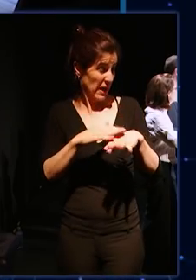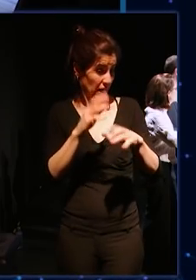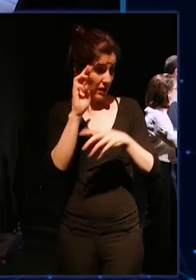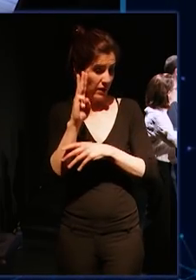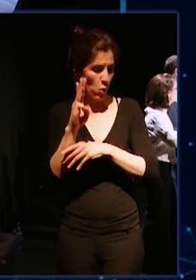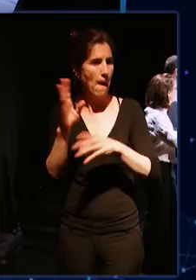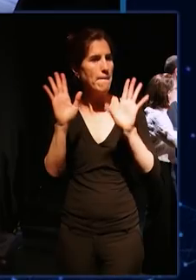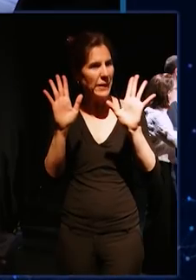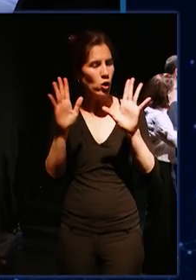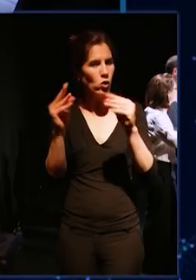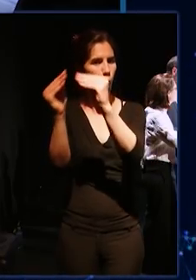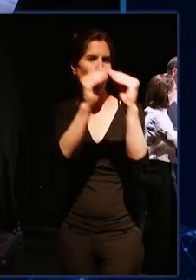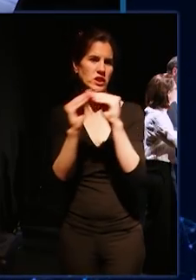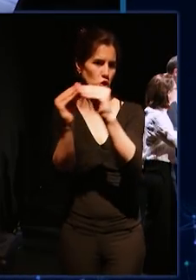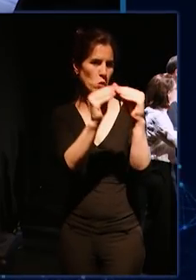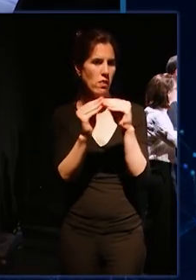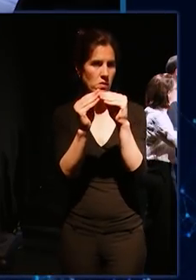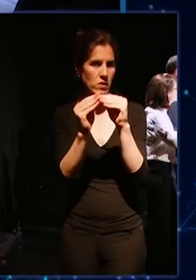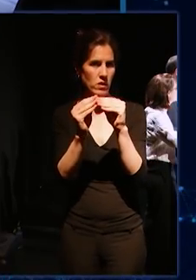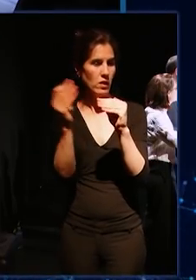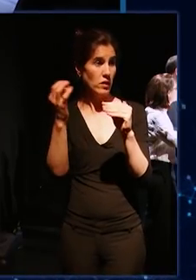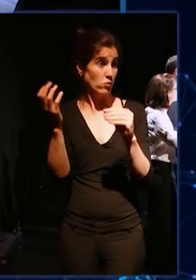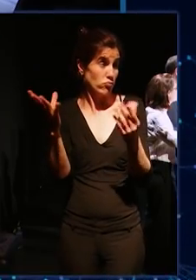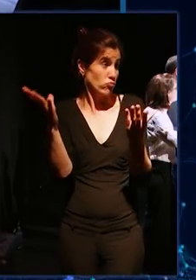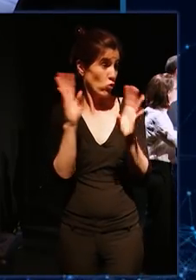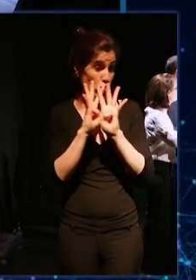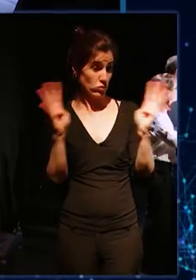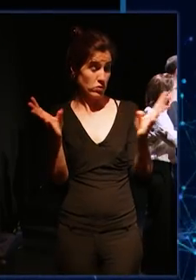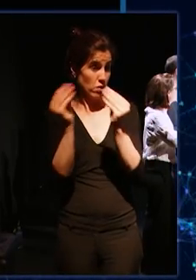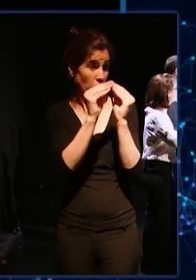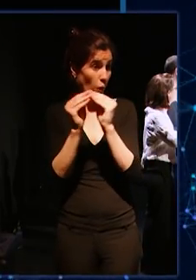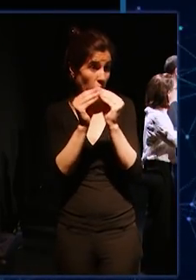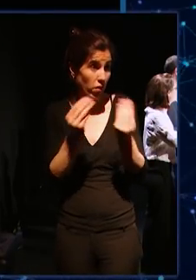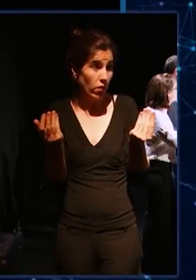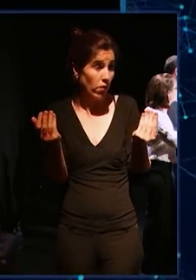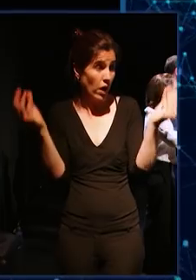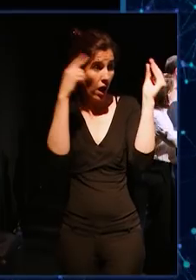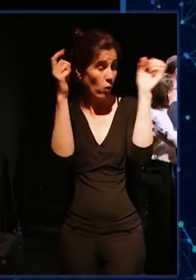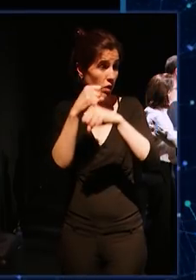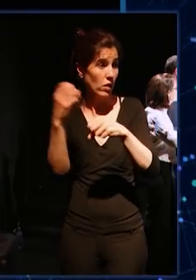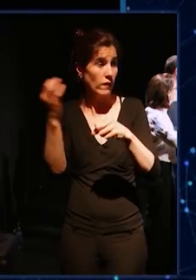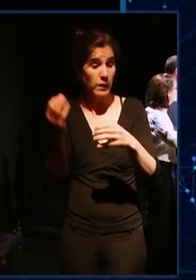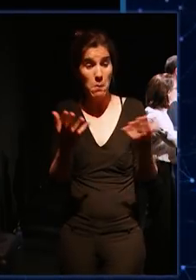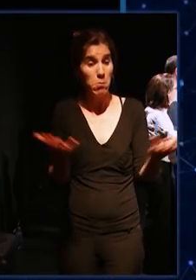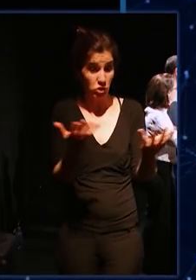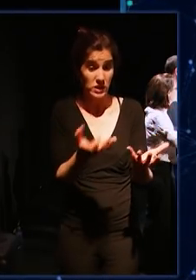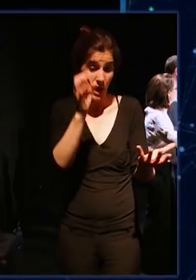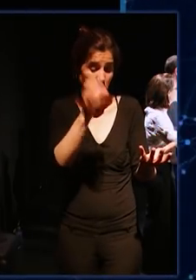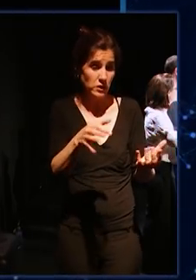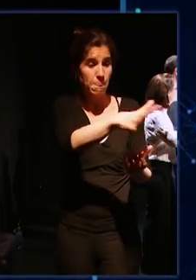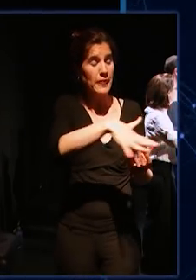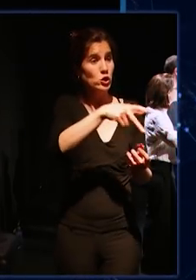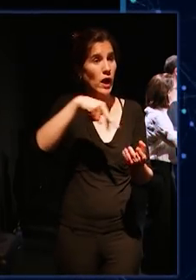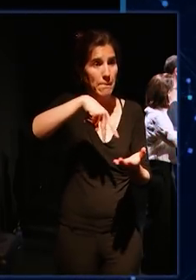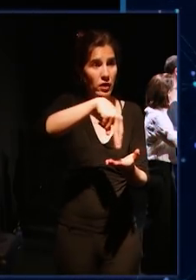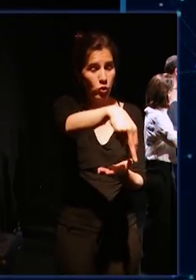potencie, y en eso estamos de acuerdo nosotros, quizá todos los que estamos aquí no estamos de acuerdo, pero muchos sí, que potencie efectivamente las zonas